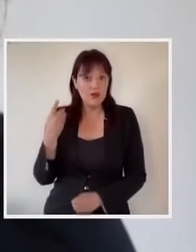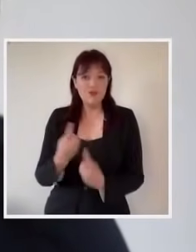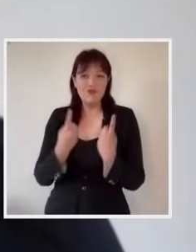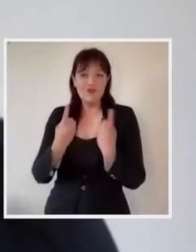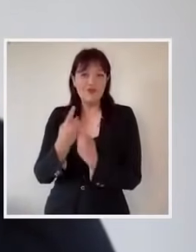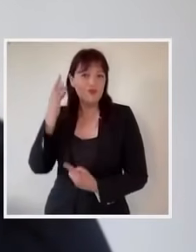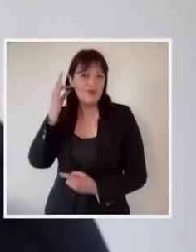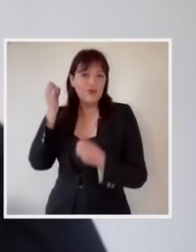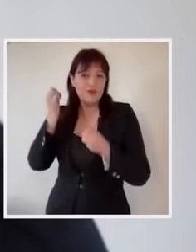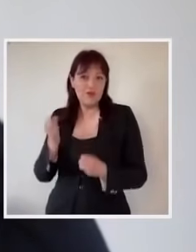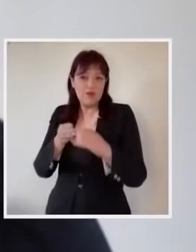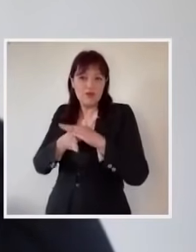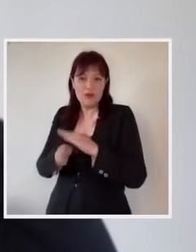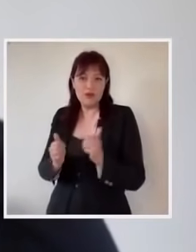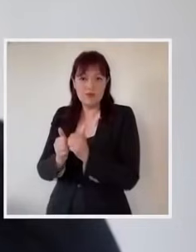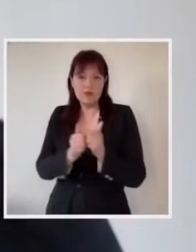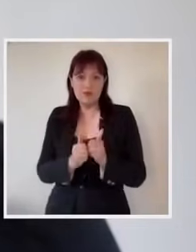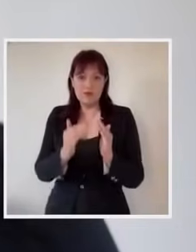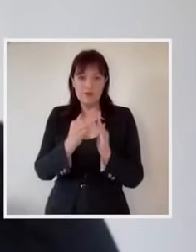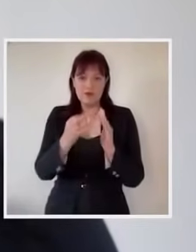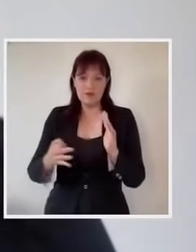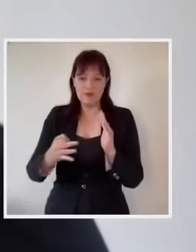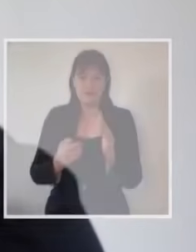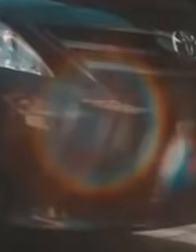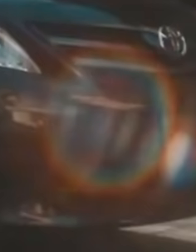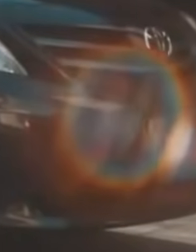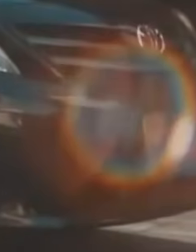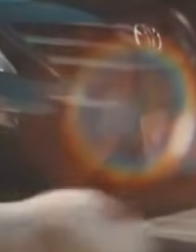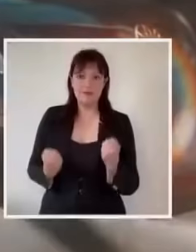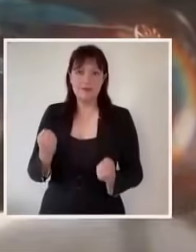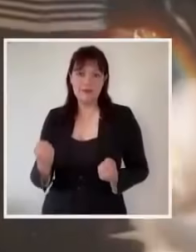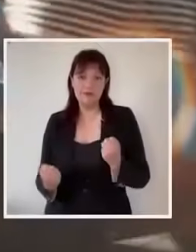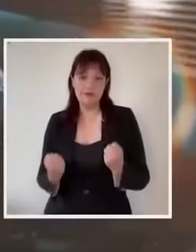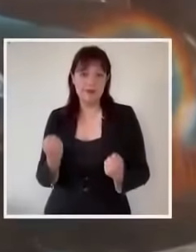Yasna Proboste, nosotras vamos a poder entrar todas juntas a la moneda.